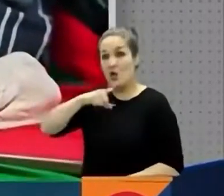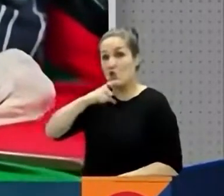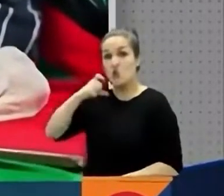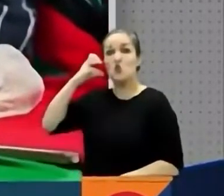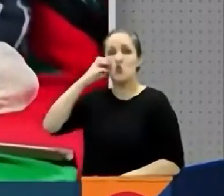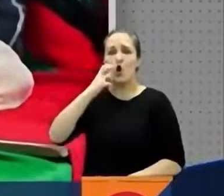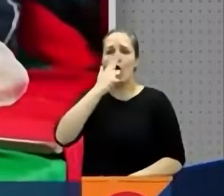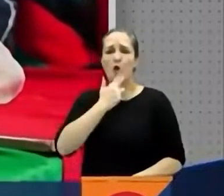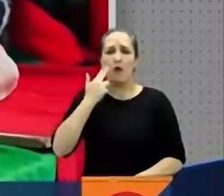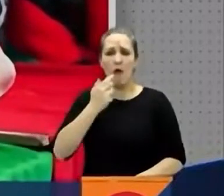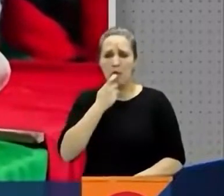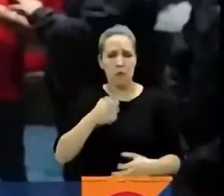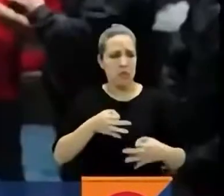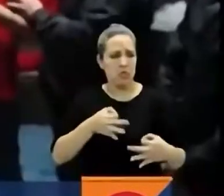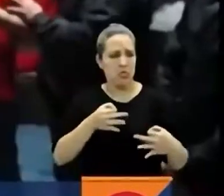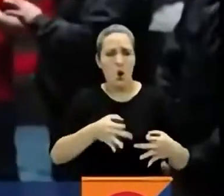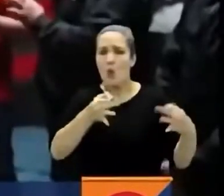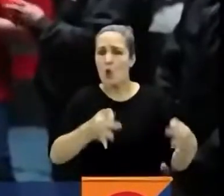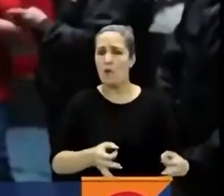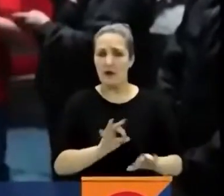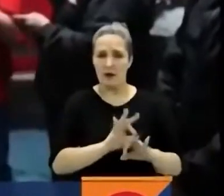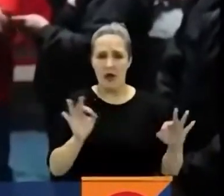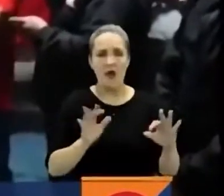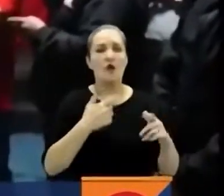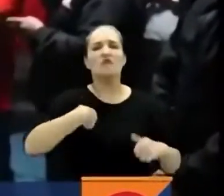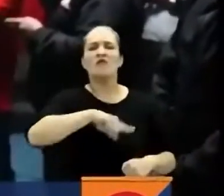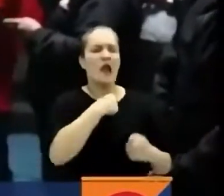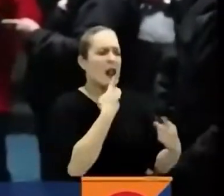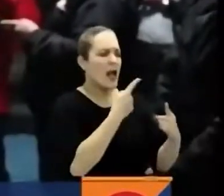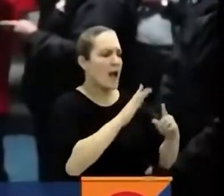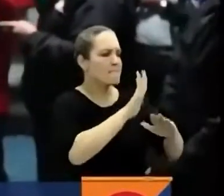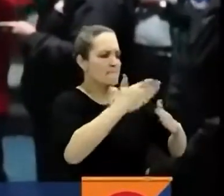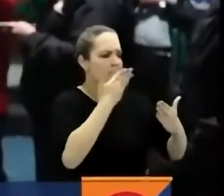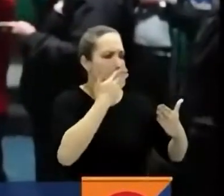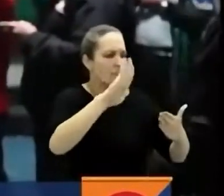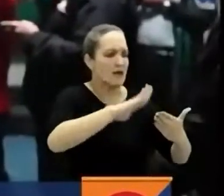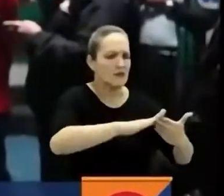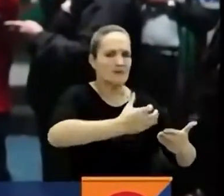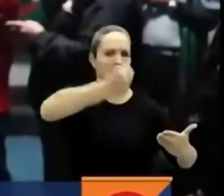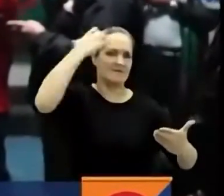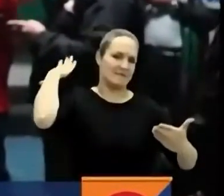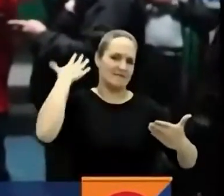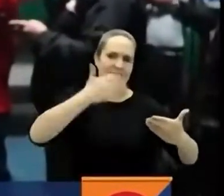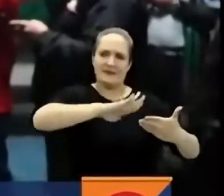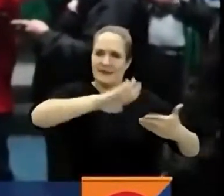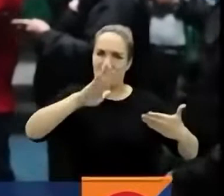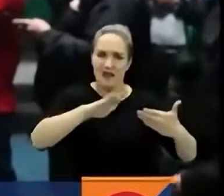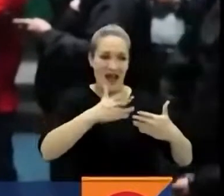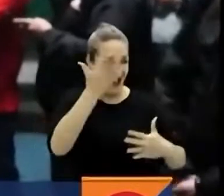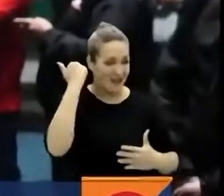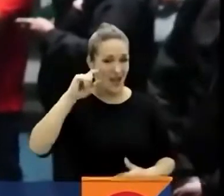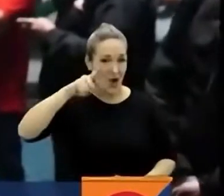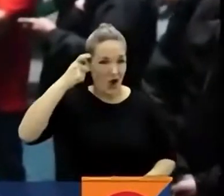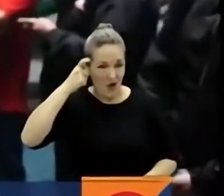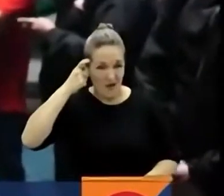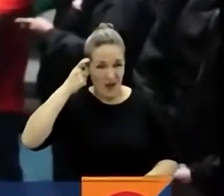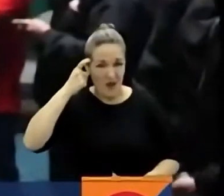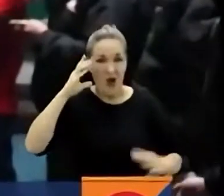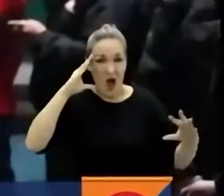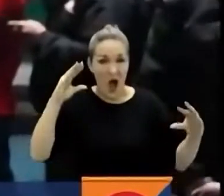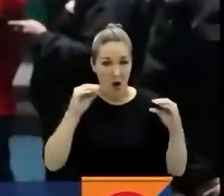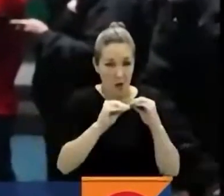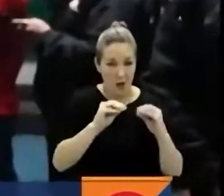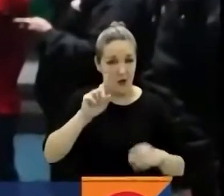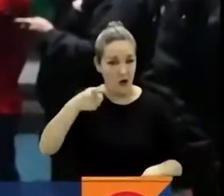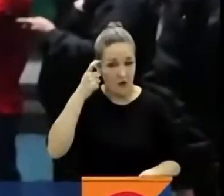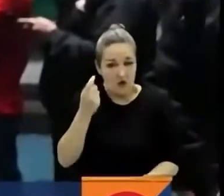en la mitad. Avanzamos en un corte de cuentas de los acuerdos que celebraron con gobiernos anteriores, particularmente con el